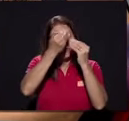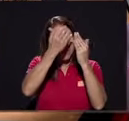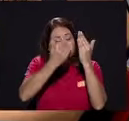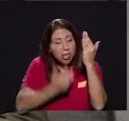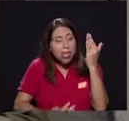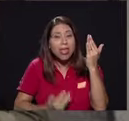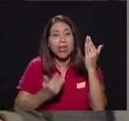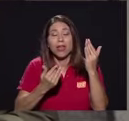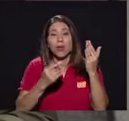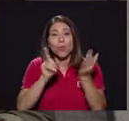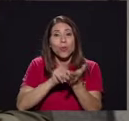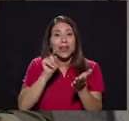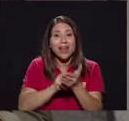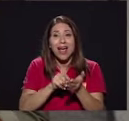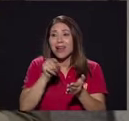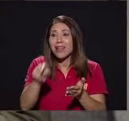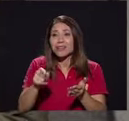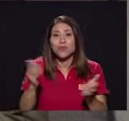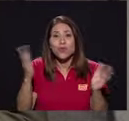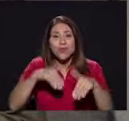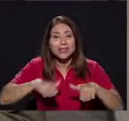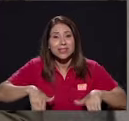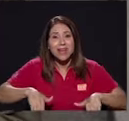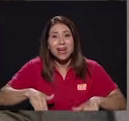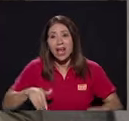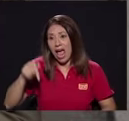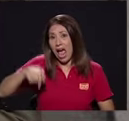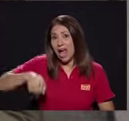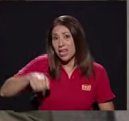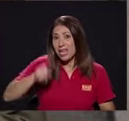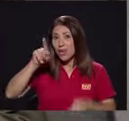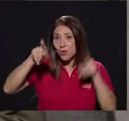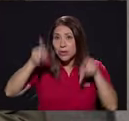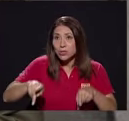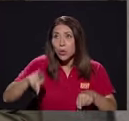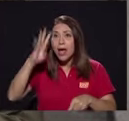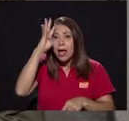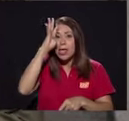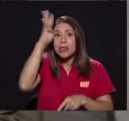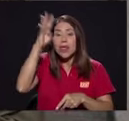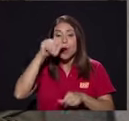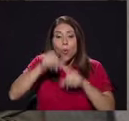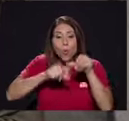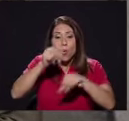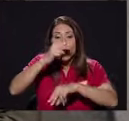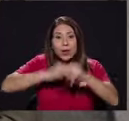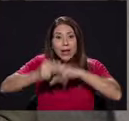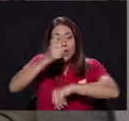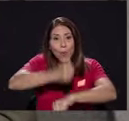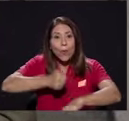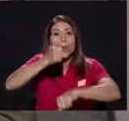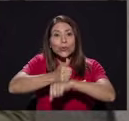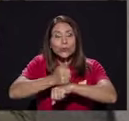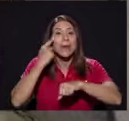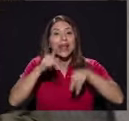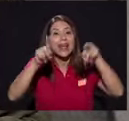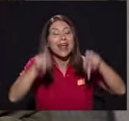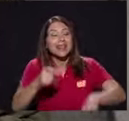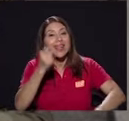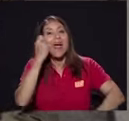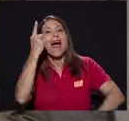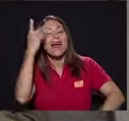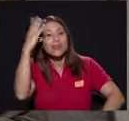de publicar y no estaban, que aquí hay una persona que ideó un emprendimiento y que le facilita a la gente